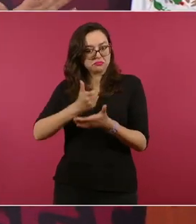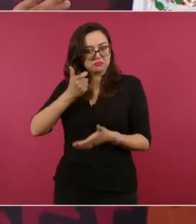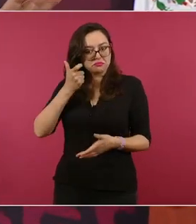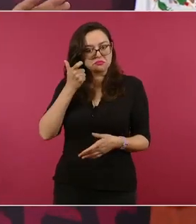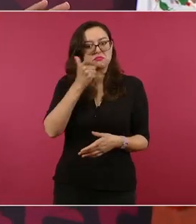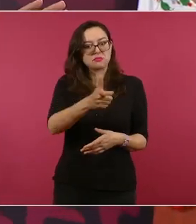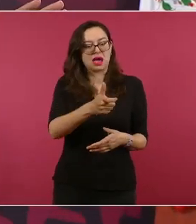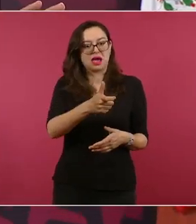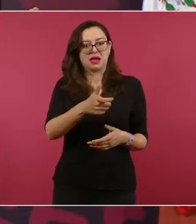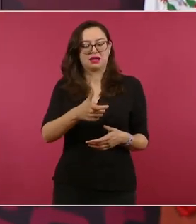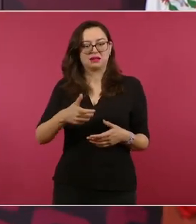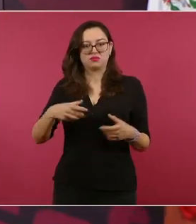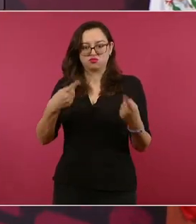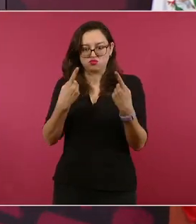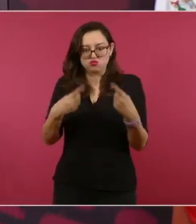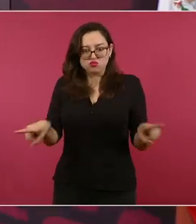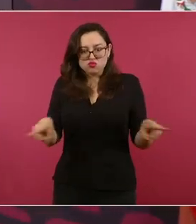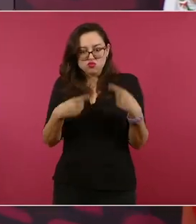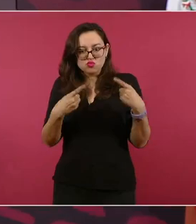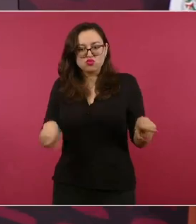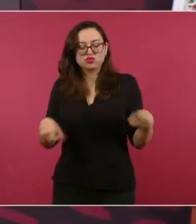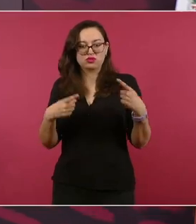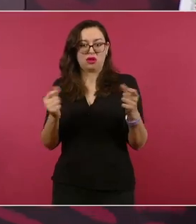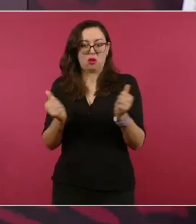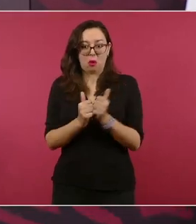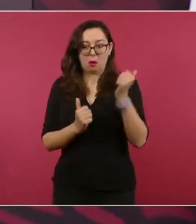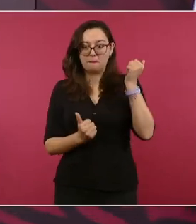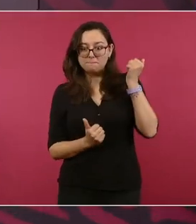fiesta. O sea, un cumpleaños,